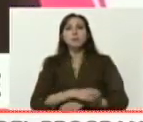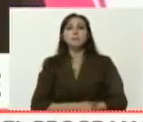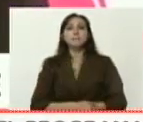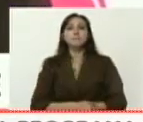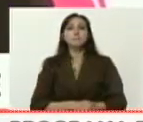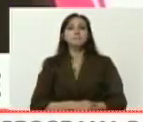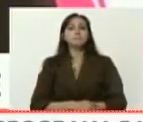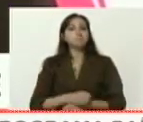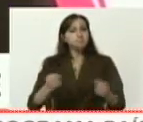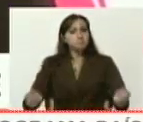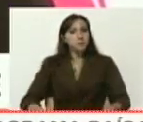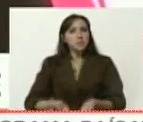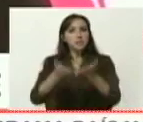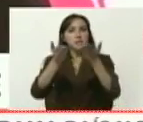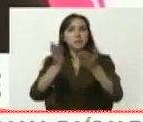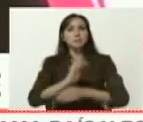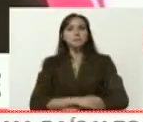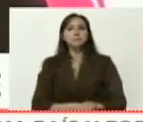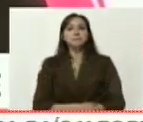emprendía una